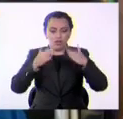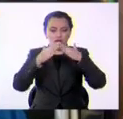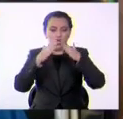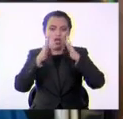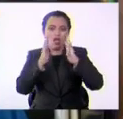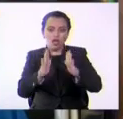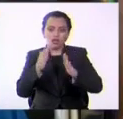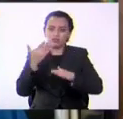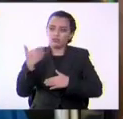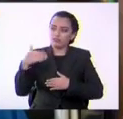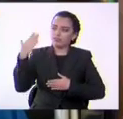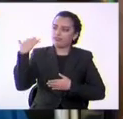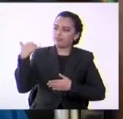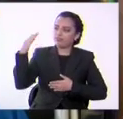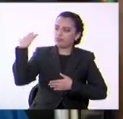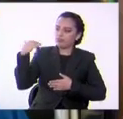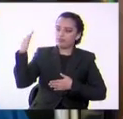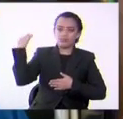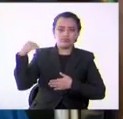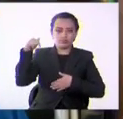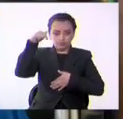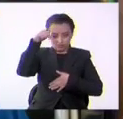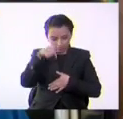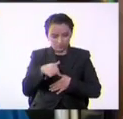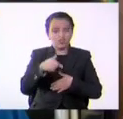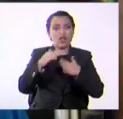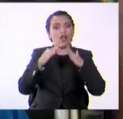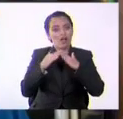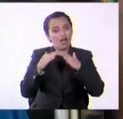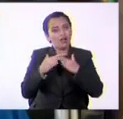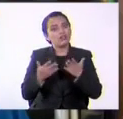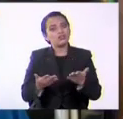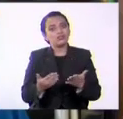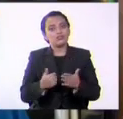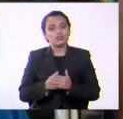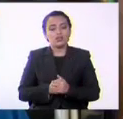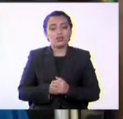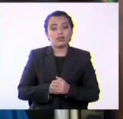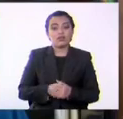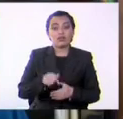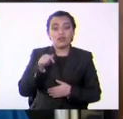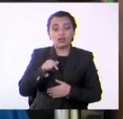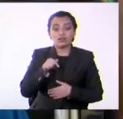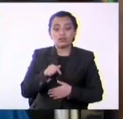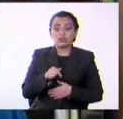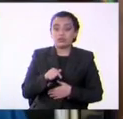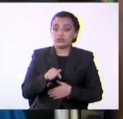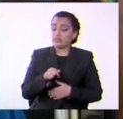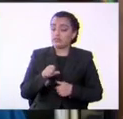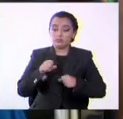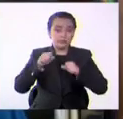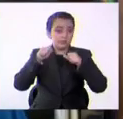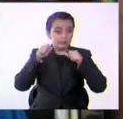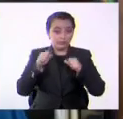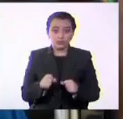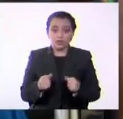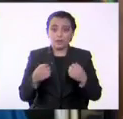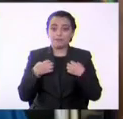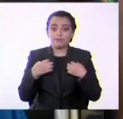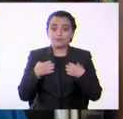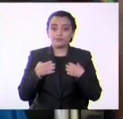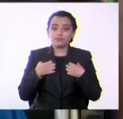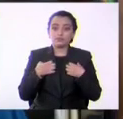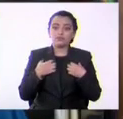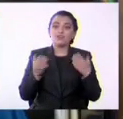mucho tiempo han habitado. Y estos proyectos van a llegar entonces a cortar las posibilidades de que esa vida se siga reproduciendo de la manera